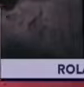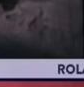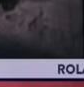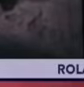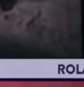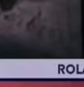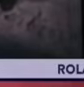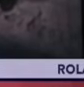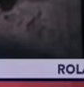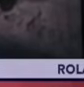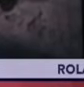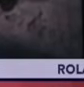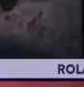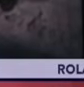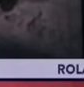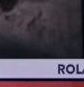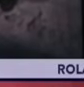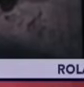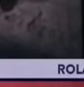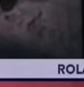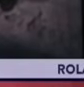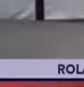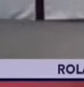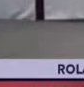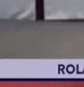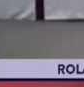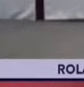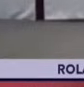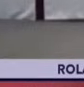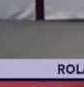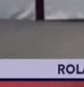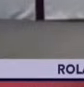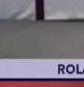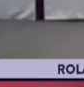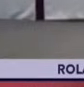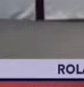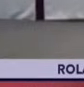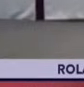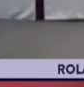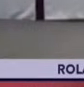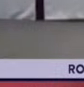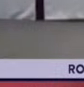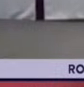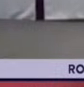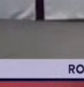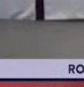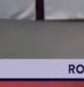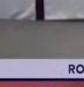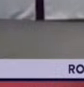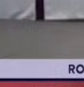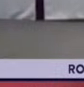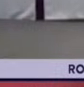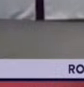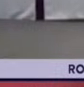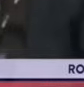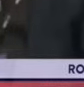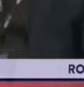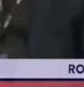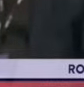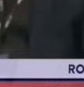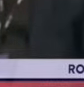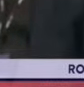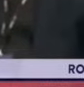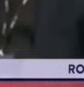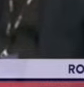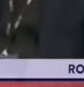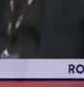fortalecido porque de las 12 resoluciones del acuerdo, en el entendido de que los otros órganos públicos